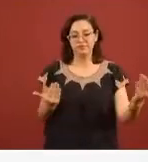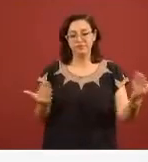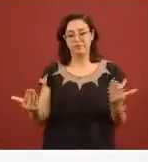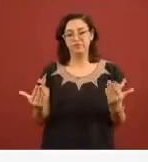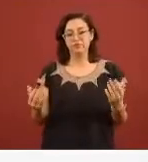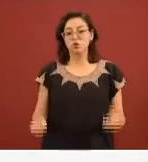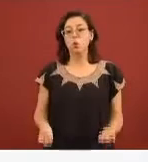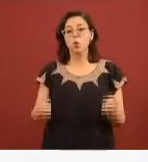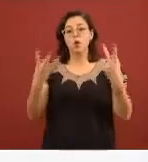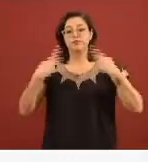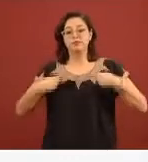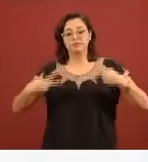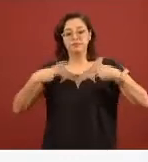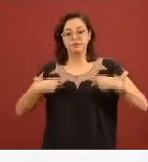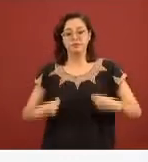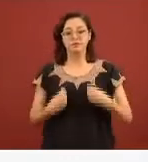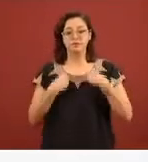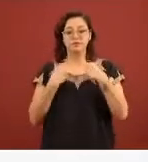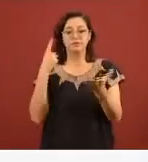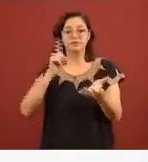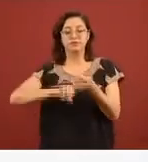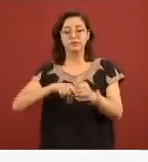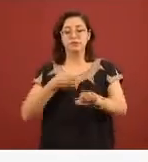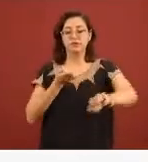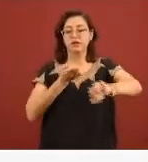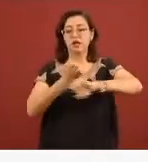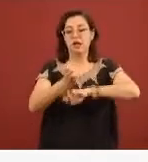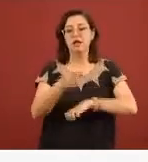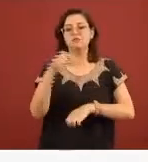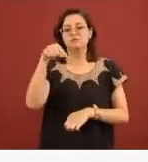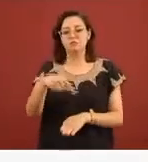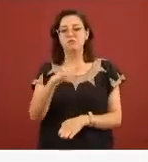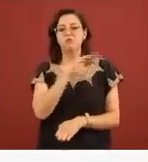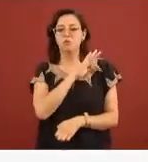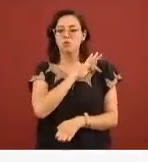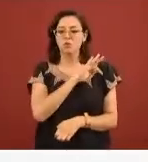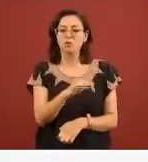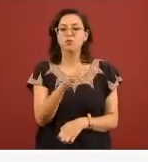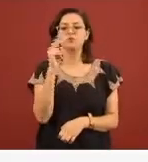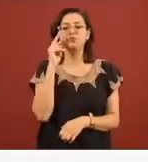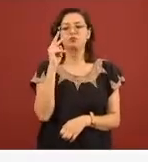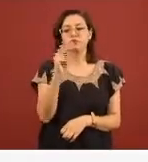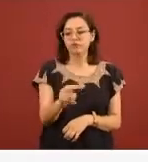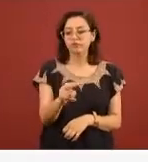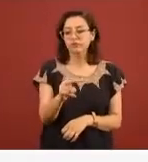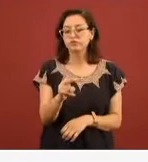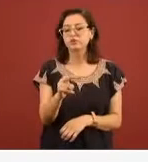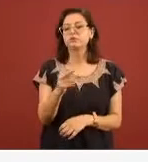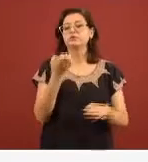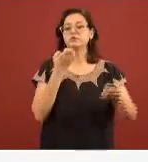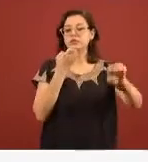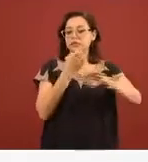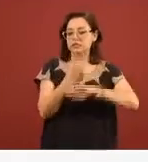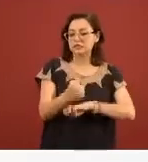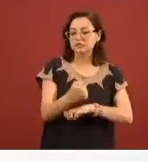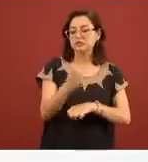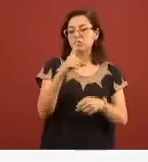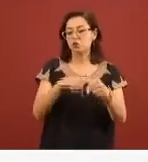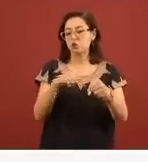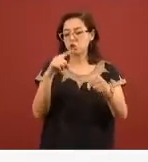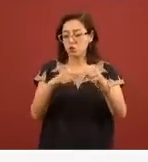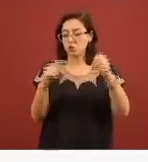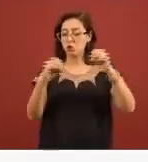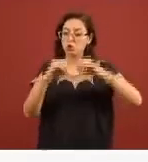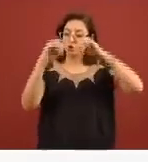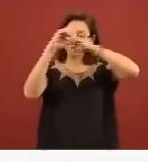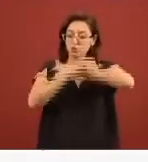base poblacional entre las entidades federativas, y donde aquí sí podemos decir que las entidades federativas que tienen un color